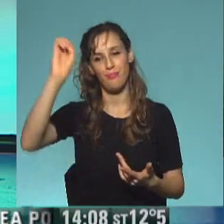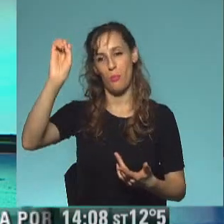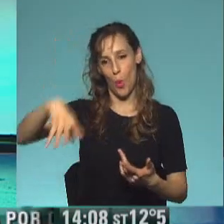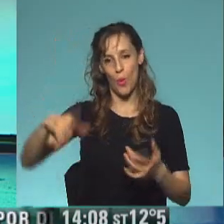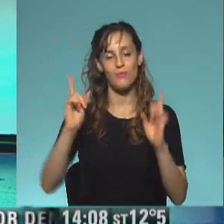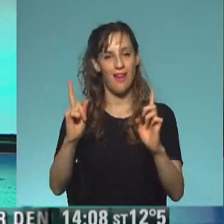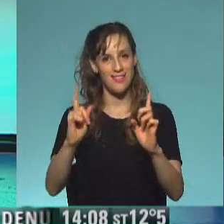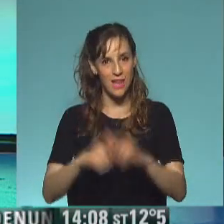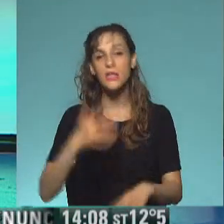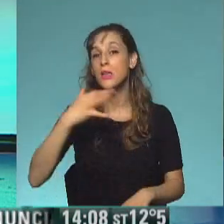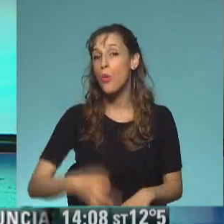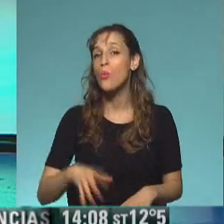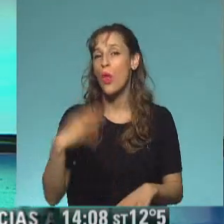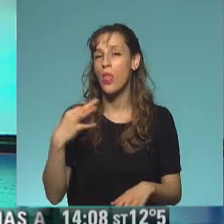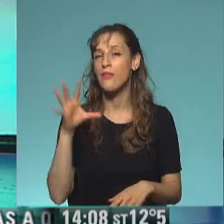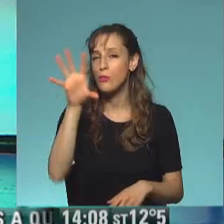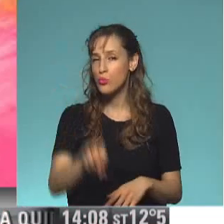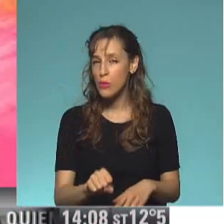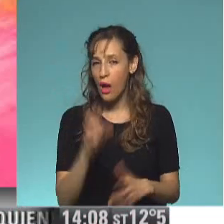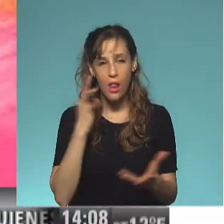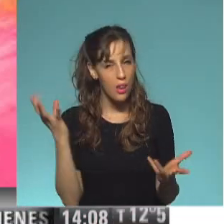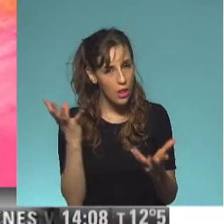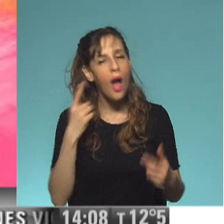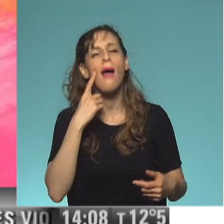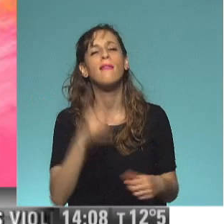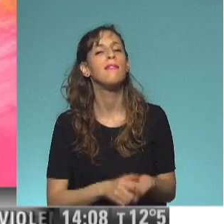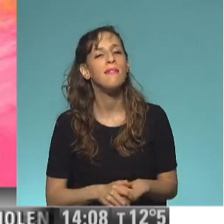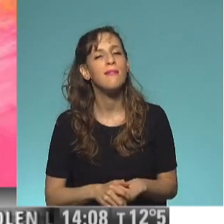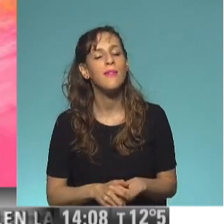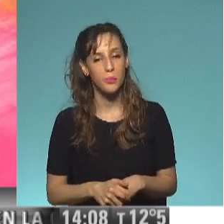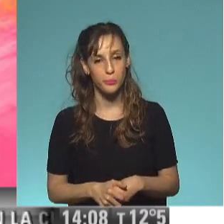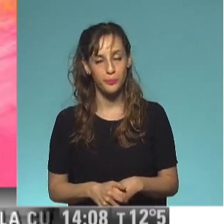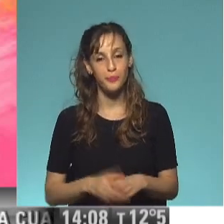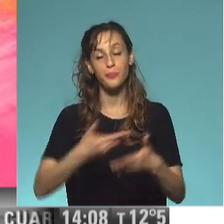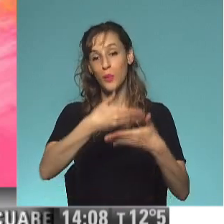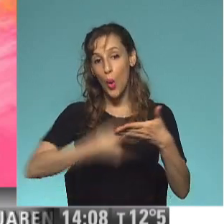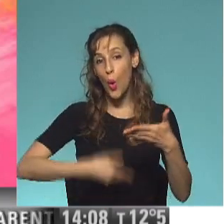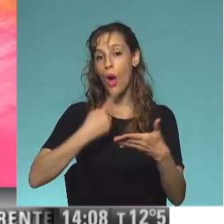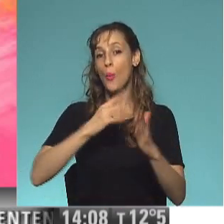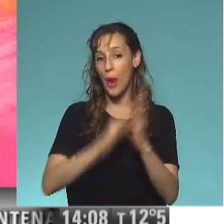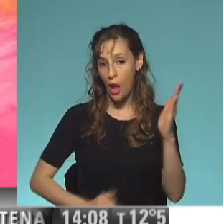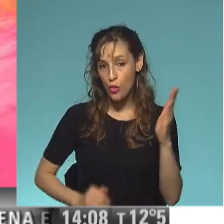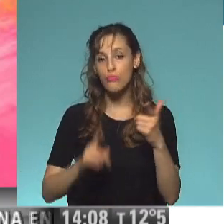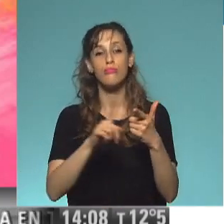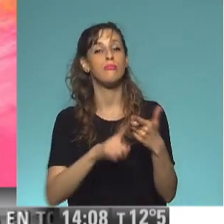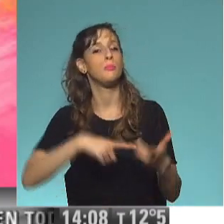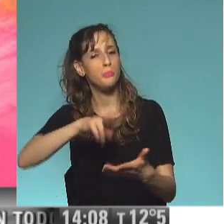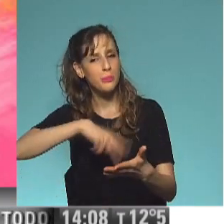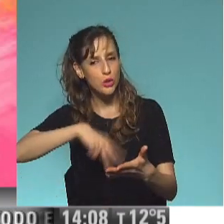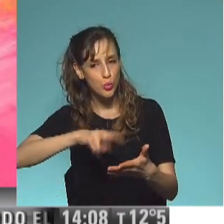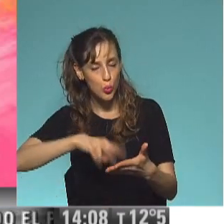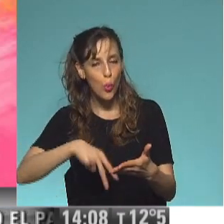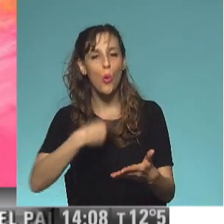lindo. Tenemos materiales seguramente para preparar, ¿no? A ver, a ver, a ver, ¿qué tenemos? Hojas blancas, ¿qué más, Maga? Pintura